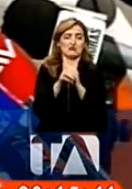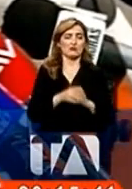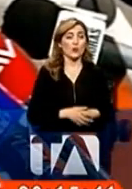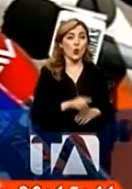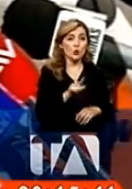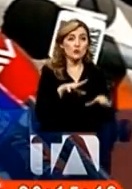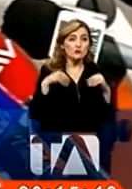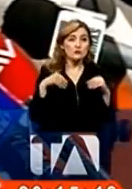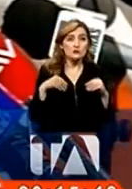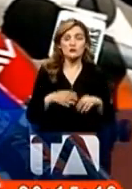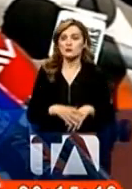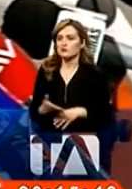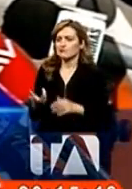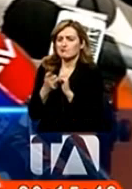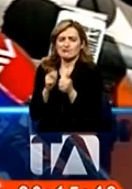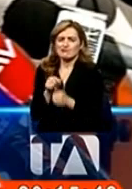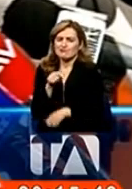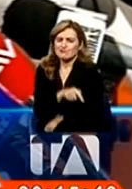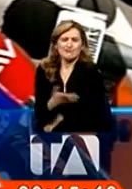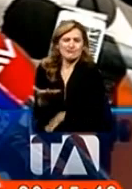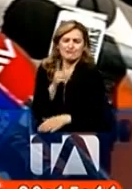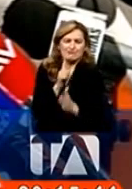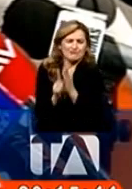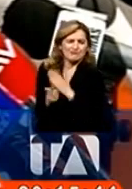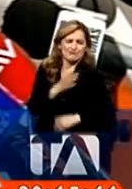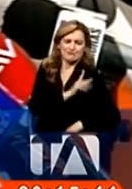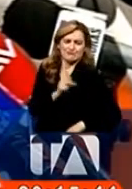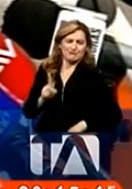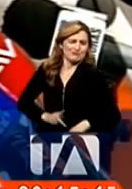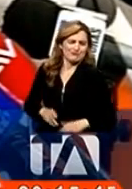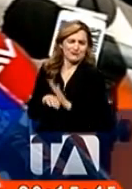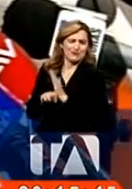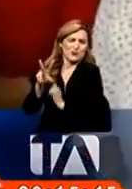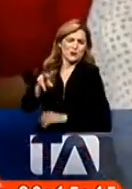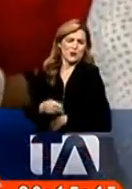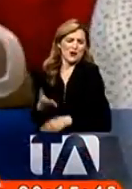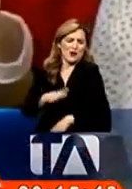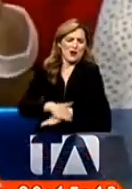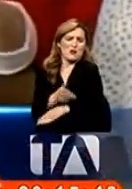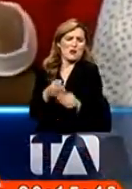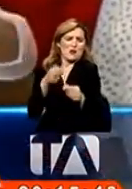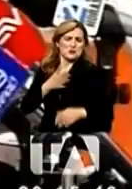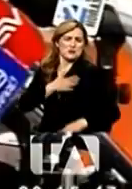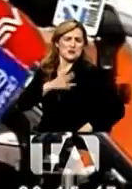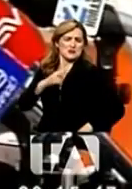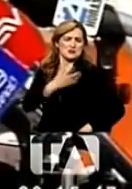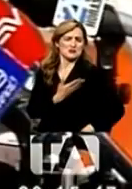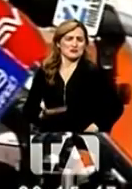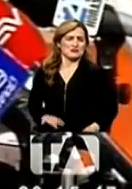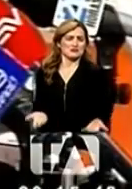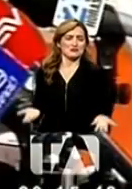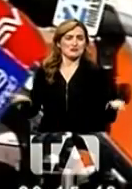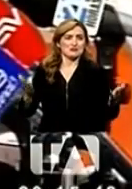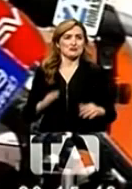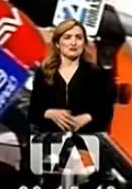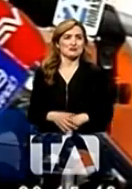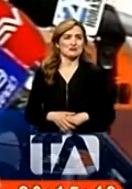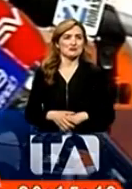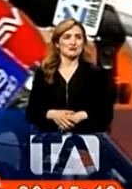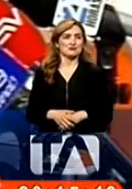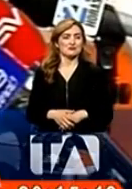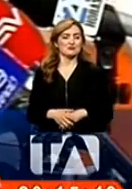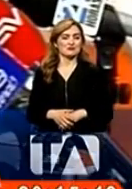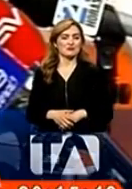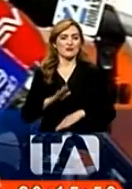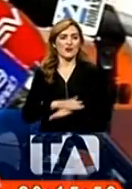no? Pero si ese no es el inconveniente. Y dijo a su vez que no habían motivos para renunciar a su cargo. Yo creo que no hay condiciones para eso,